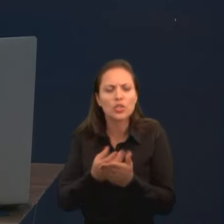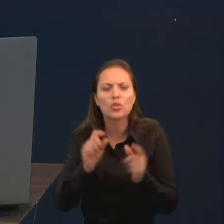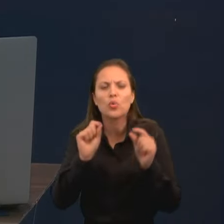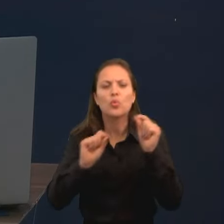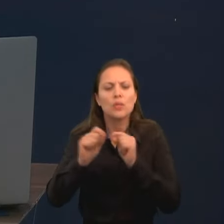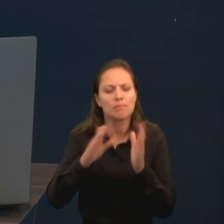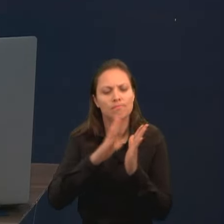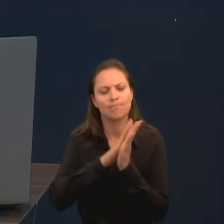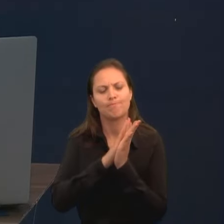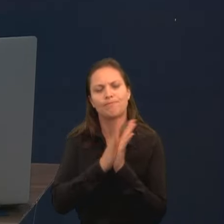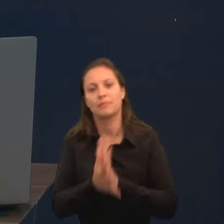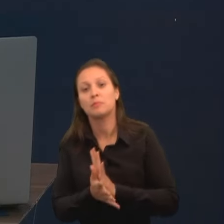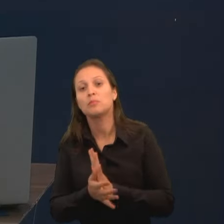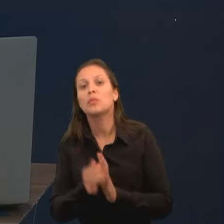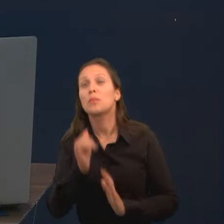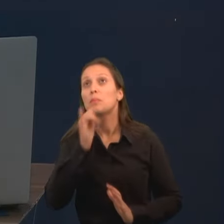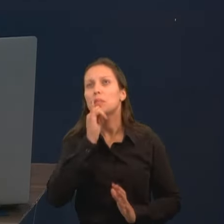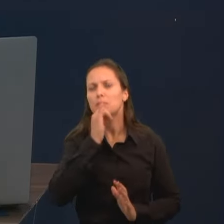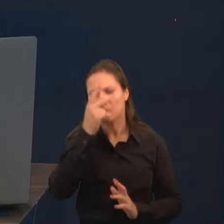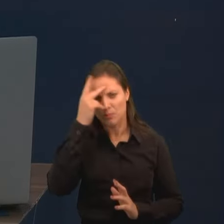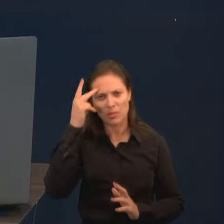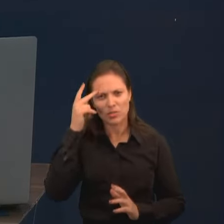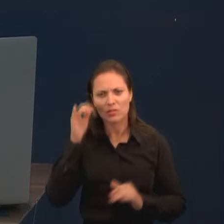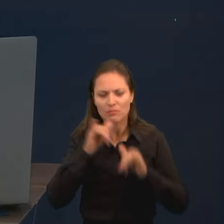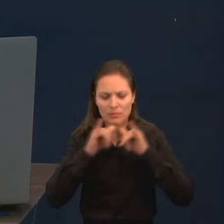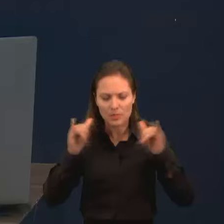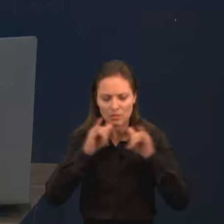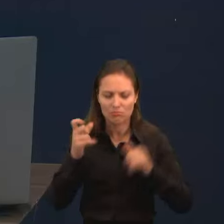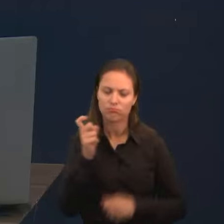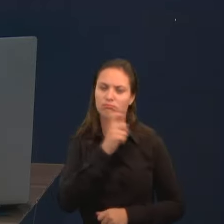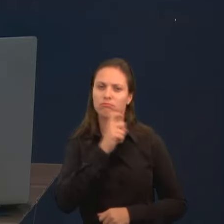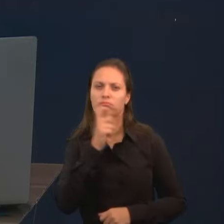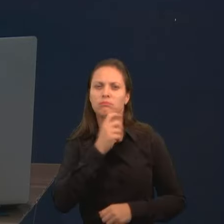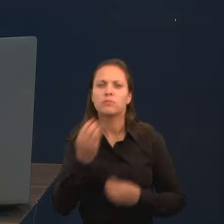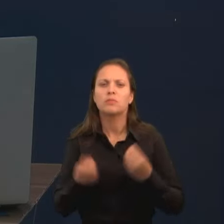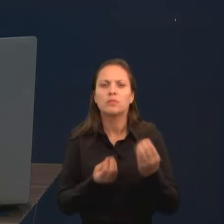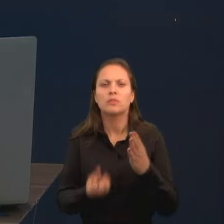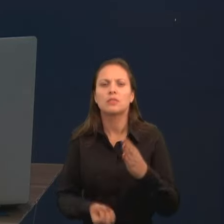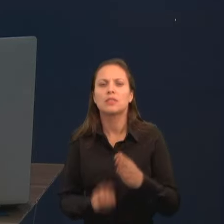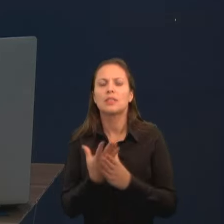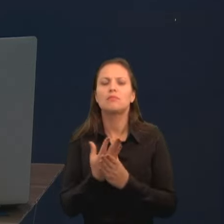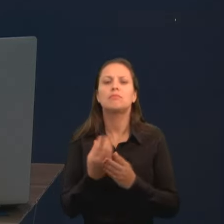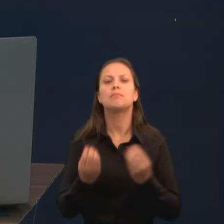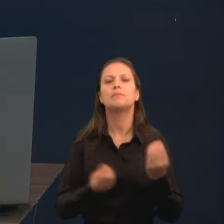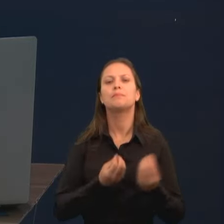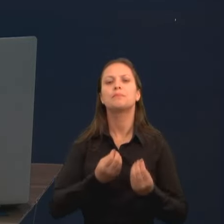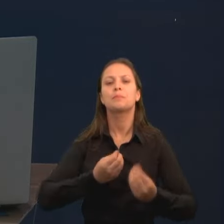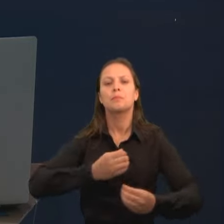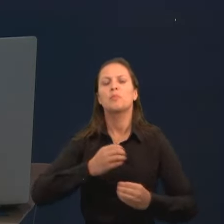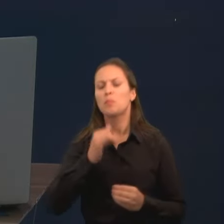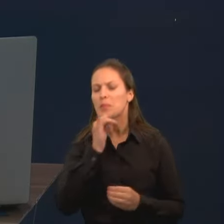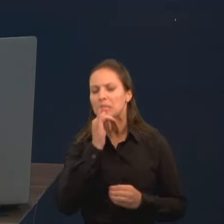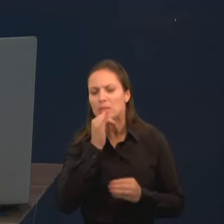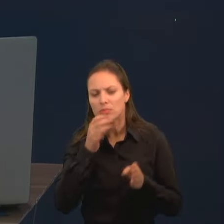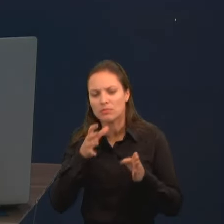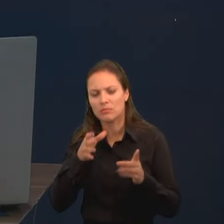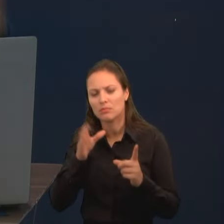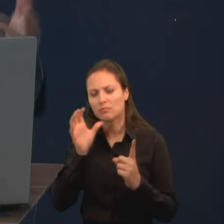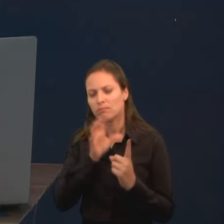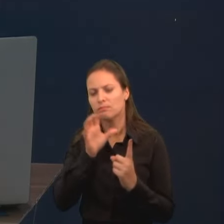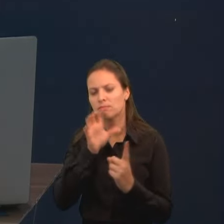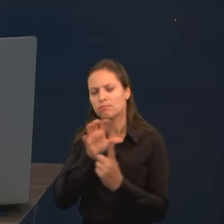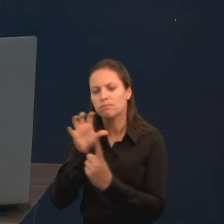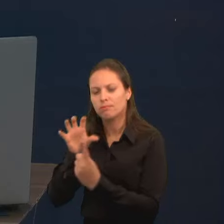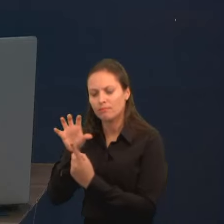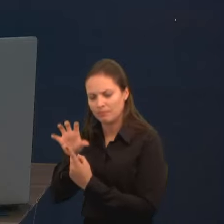y prejuicios. Hasta este momento, una persona que creaba una narrativa generalista